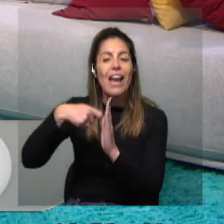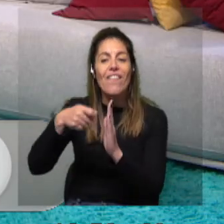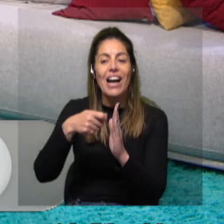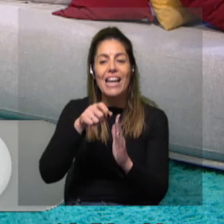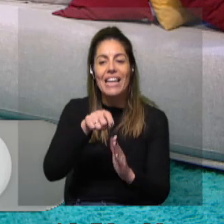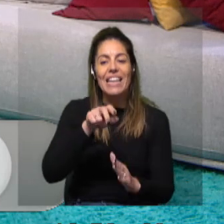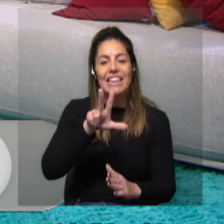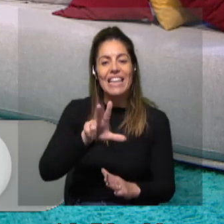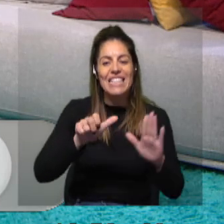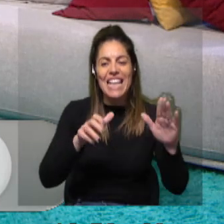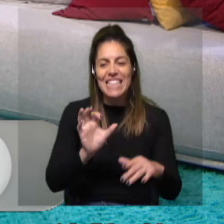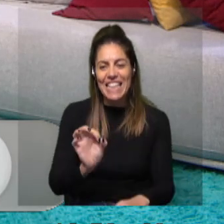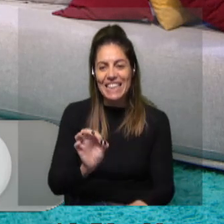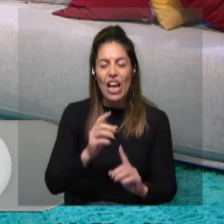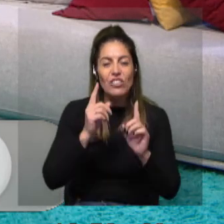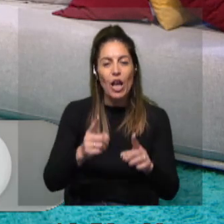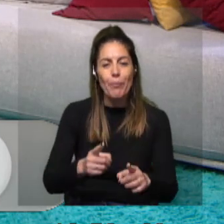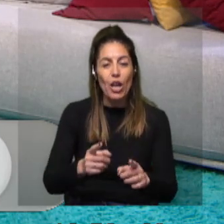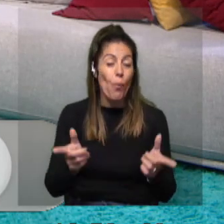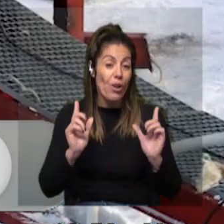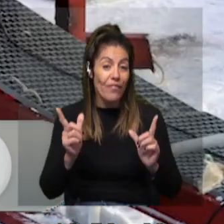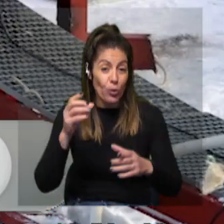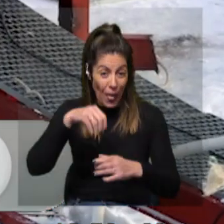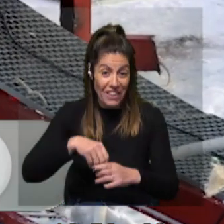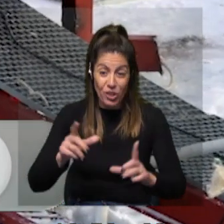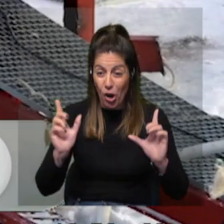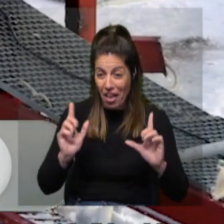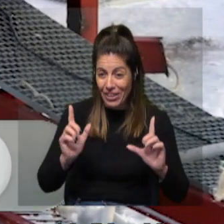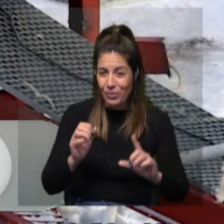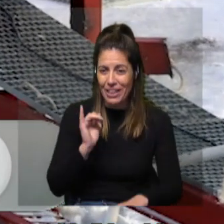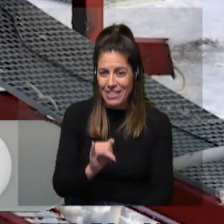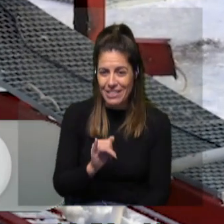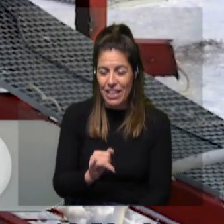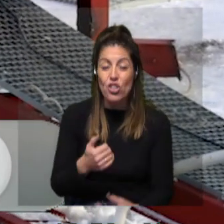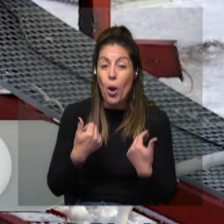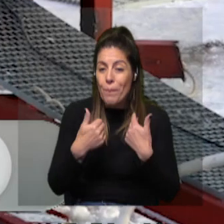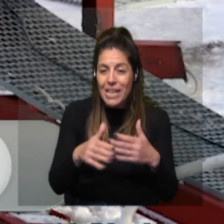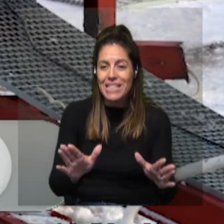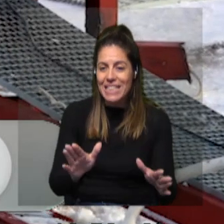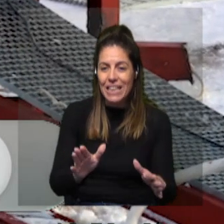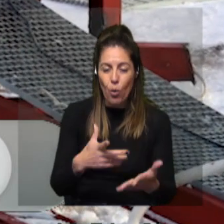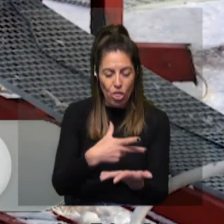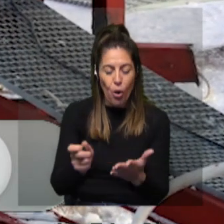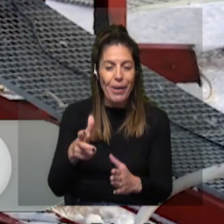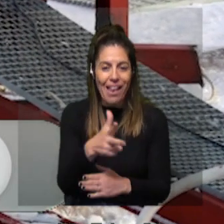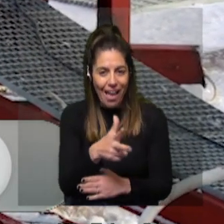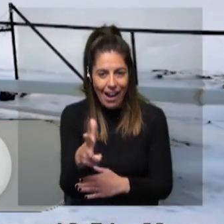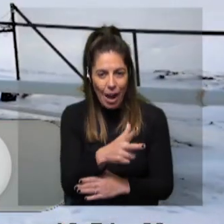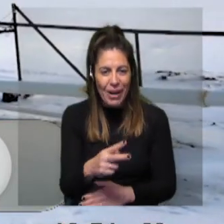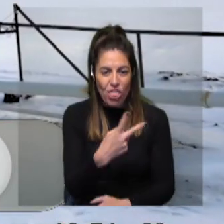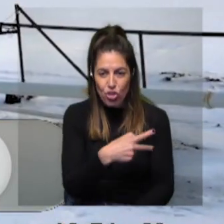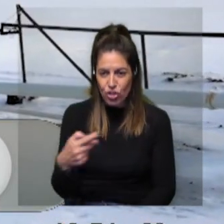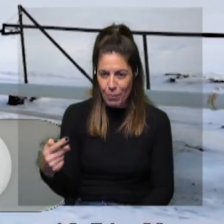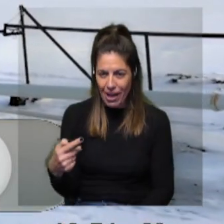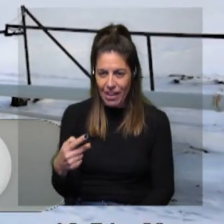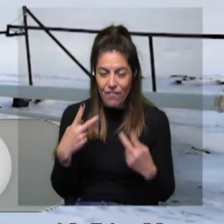360? Porque esto también tiene como una aventura dentro de la aventura. Sí, sí, sí. Yo la verdad que, bueno, empecé cuando compré las cámaras, a las 2 semanas viajé, o